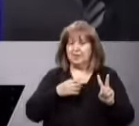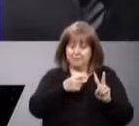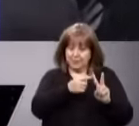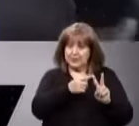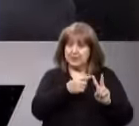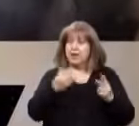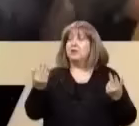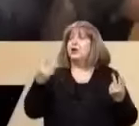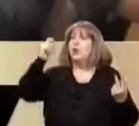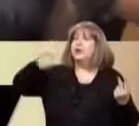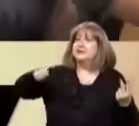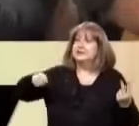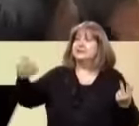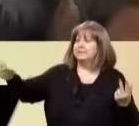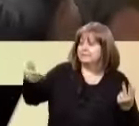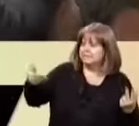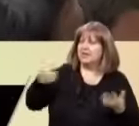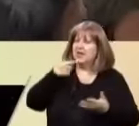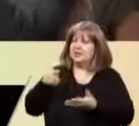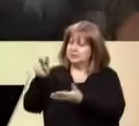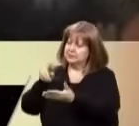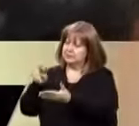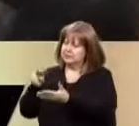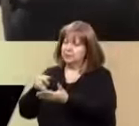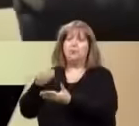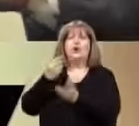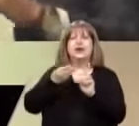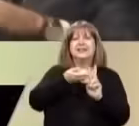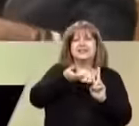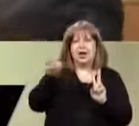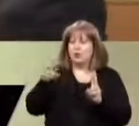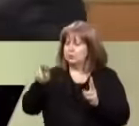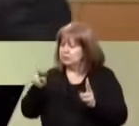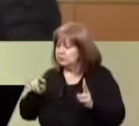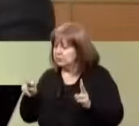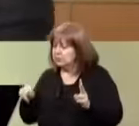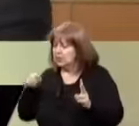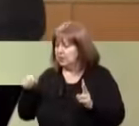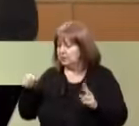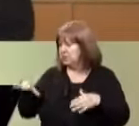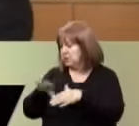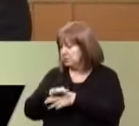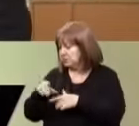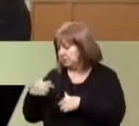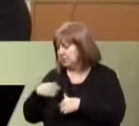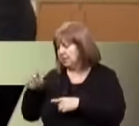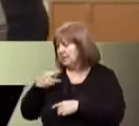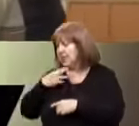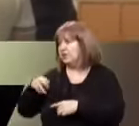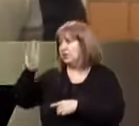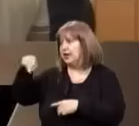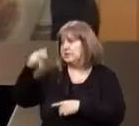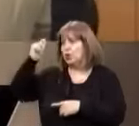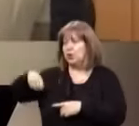que, no coincidimos con la resolución judicial, lo vamos a impugnar. Si en el caso que efectivamente tengan los argumentos necesarios y que